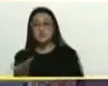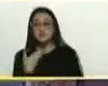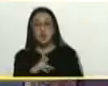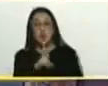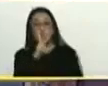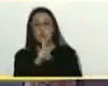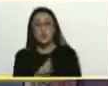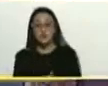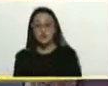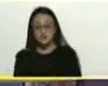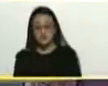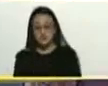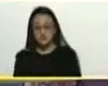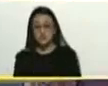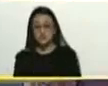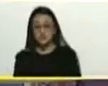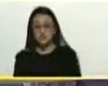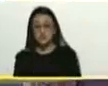criminales